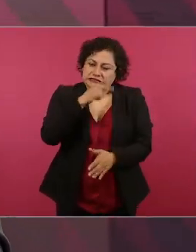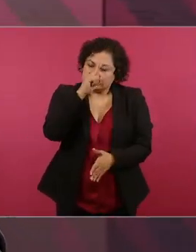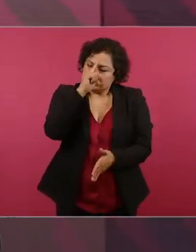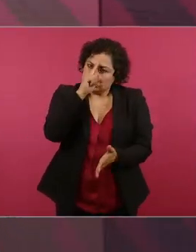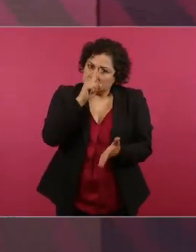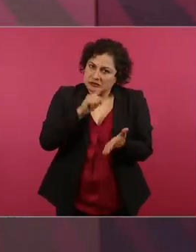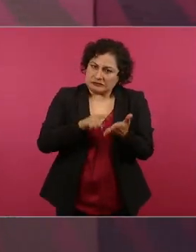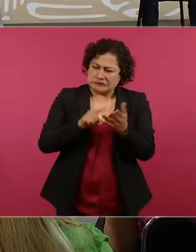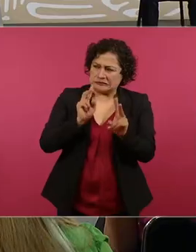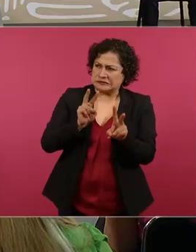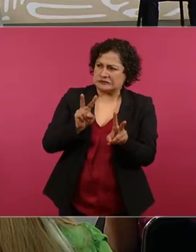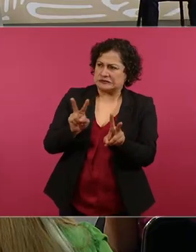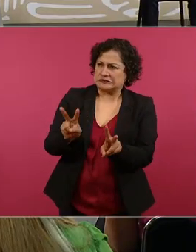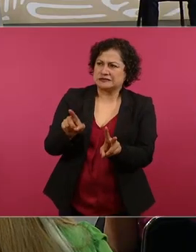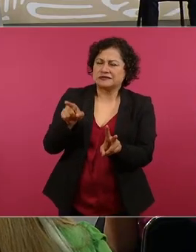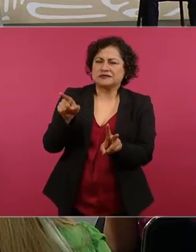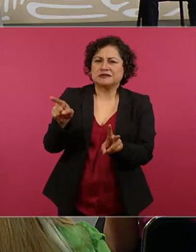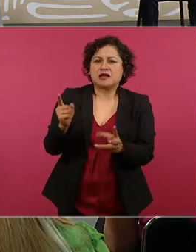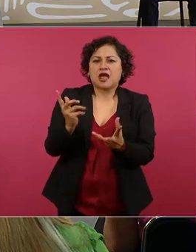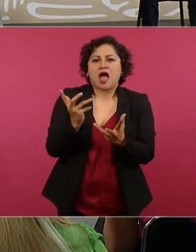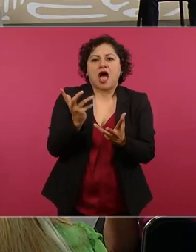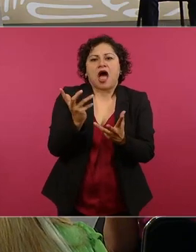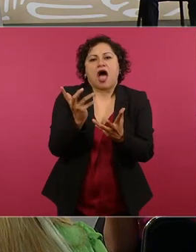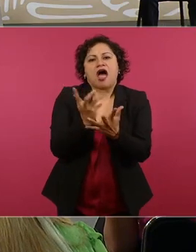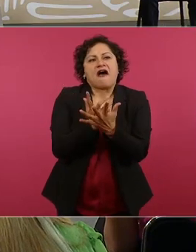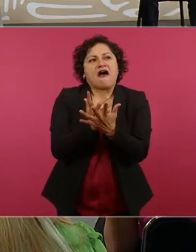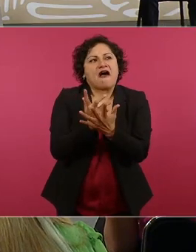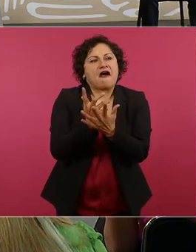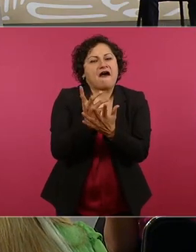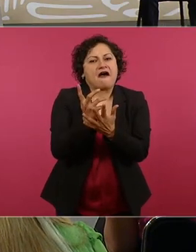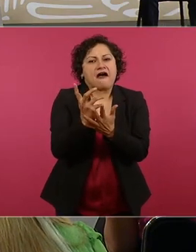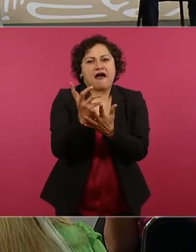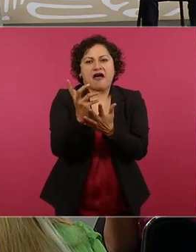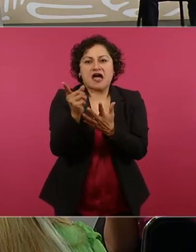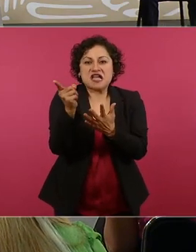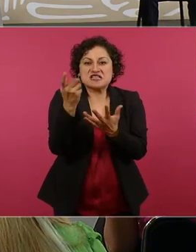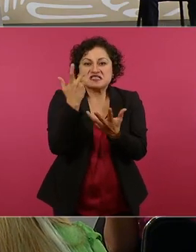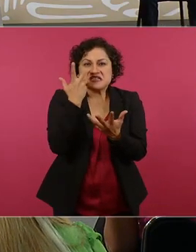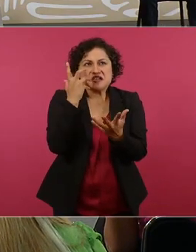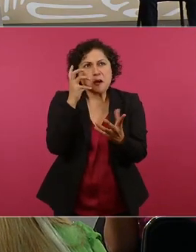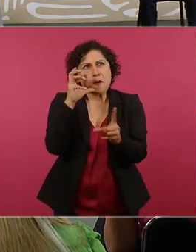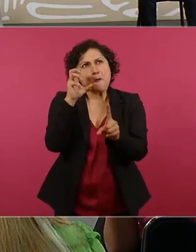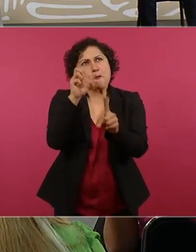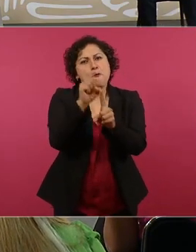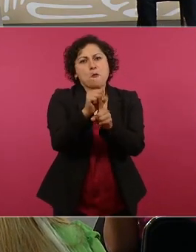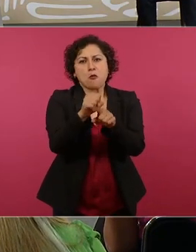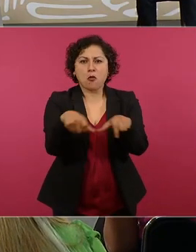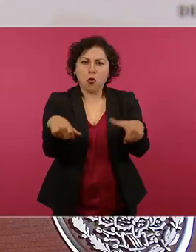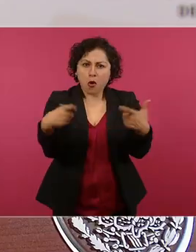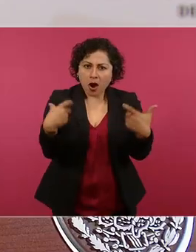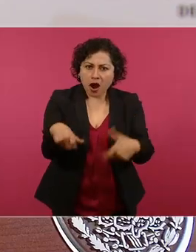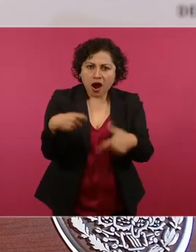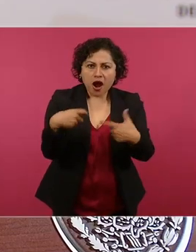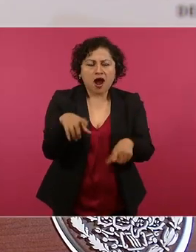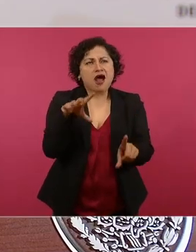desesperación, por la ambición desmedida al poder y al dinero,